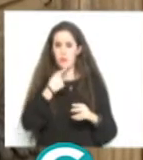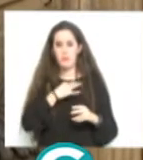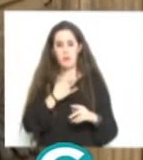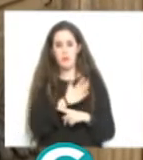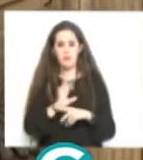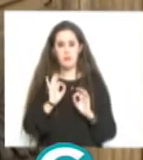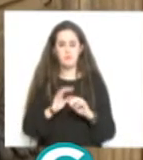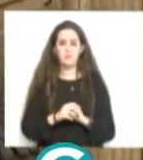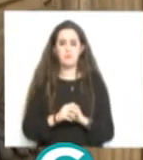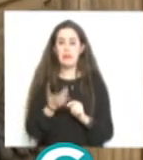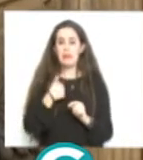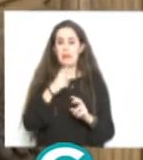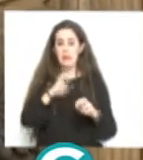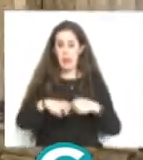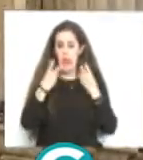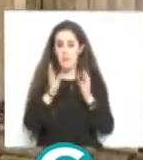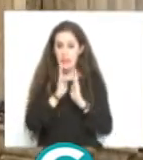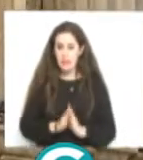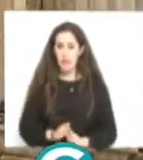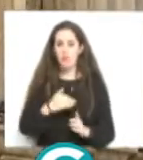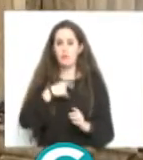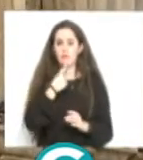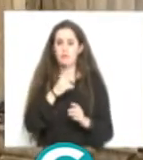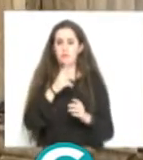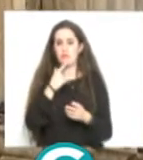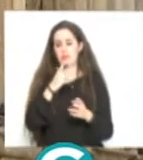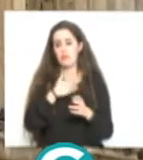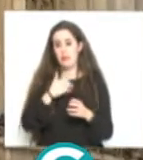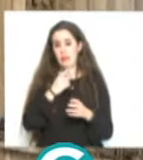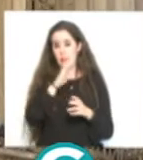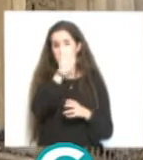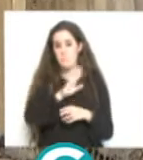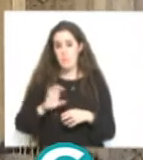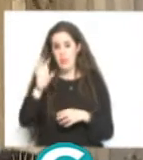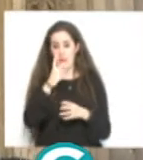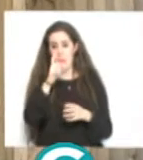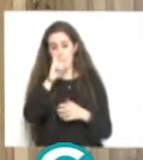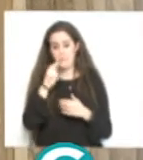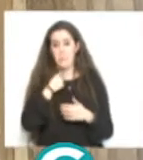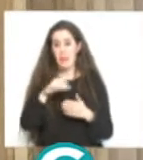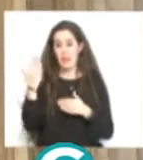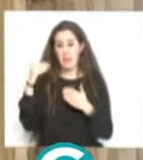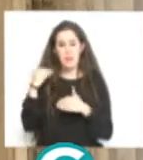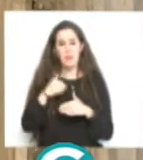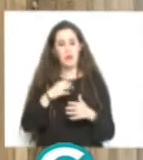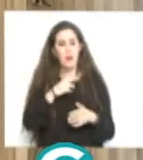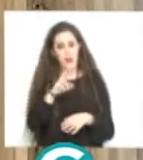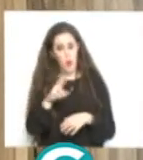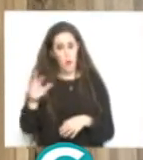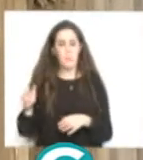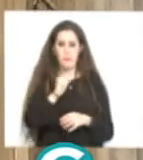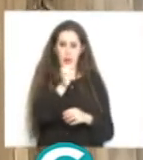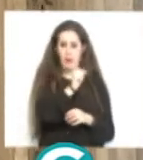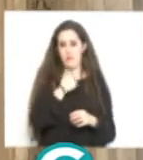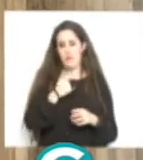como antaño. En la rehabilitación se pretende recuperar piezas de la portada que se han perdido con el paso de los años. Así se hará una